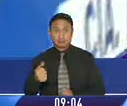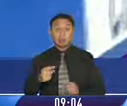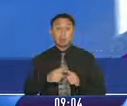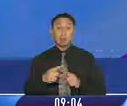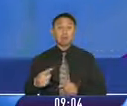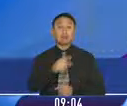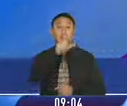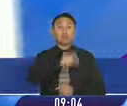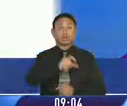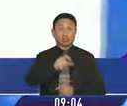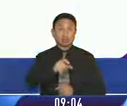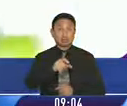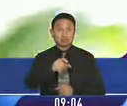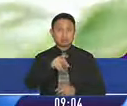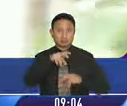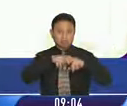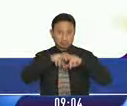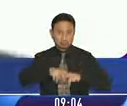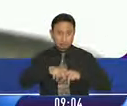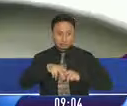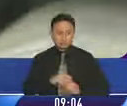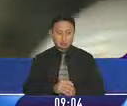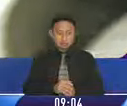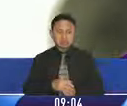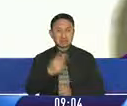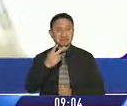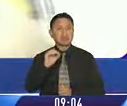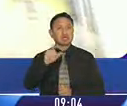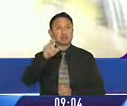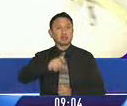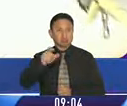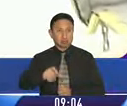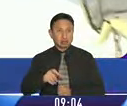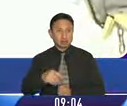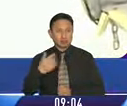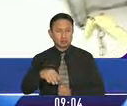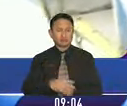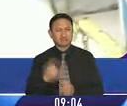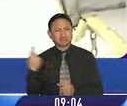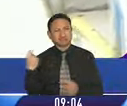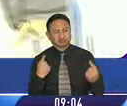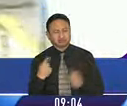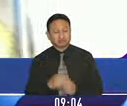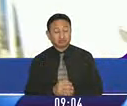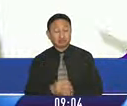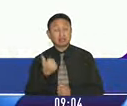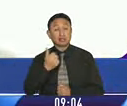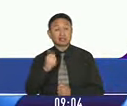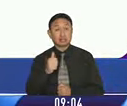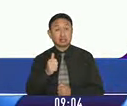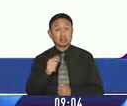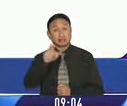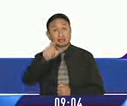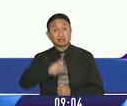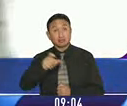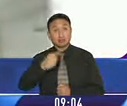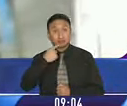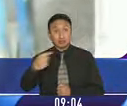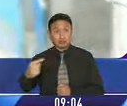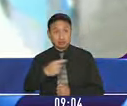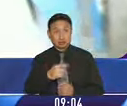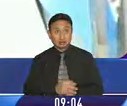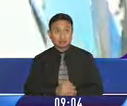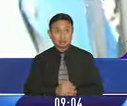los pasajeros, al menos unas 20 personas heridas, 10 según los habitantes del sector